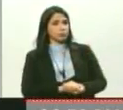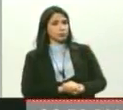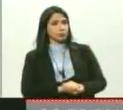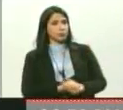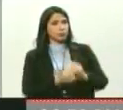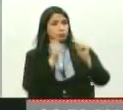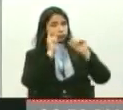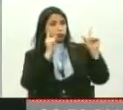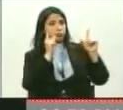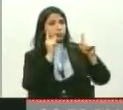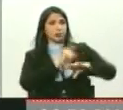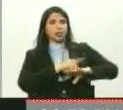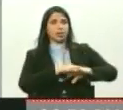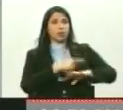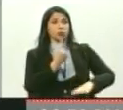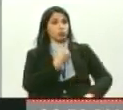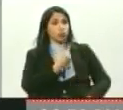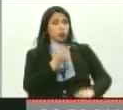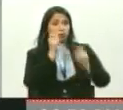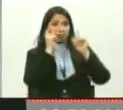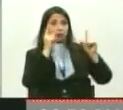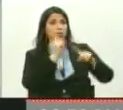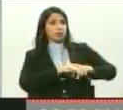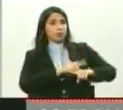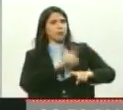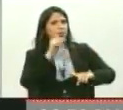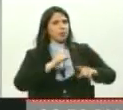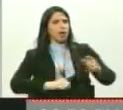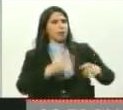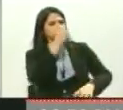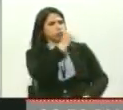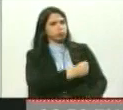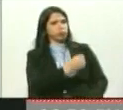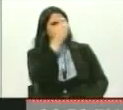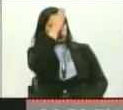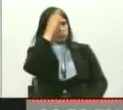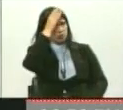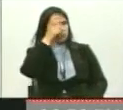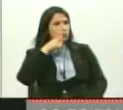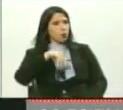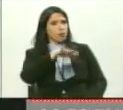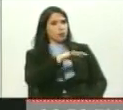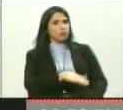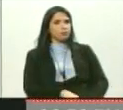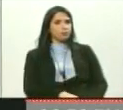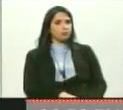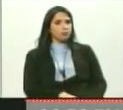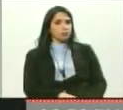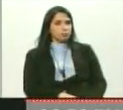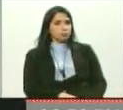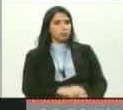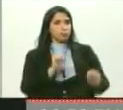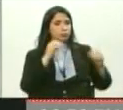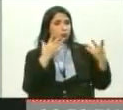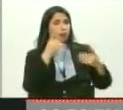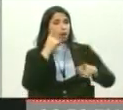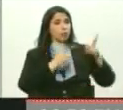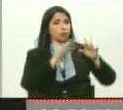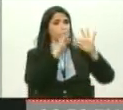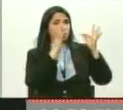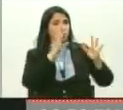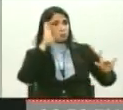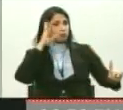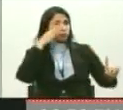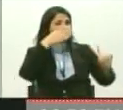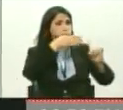reaccionamos a tiempo. Y no solo reaccionamos a tiempo, sino que se impuso otra vez la conciencia del pueblo, ¿eh? Y logramos de alguna manera